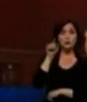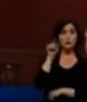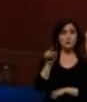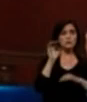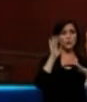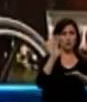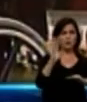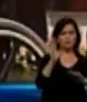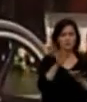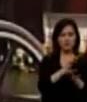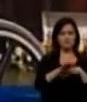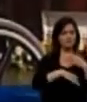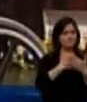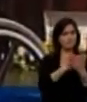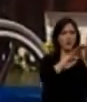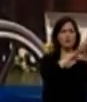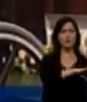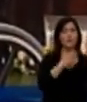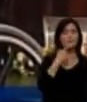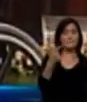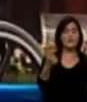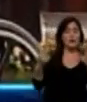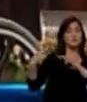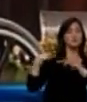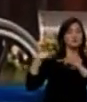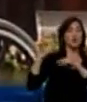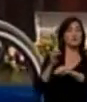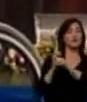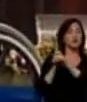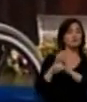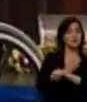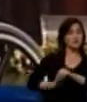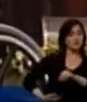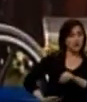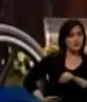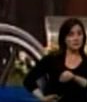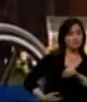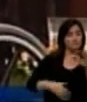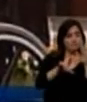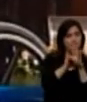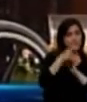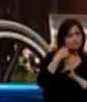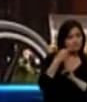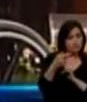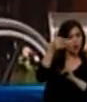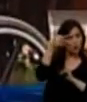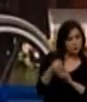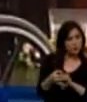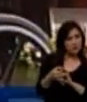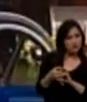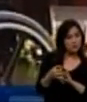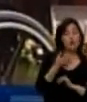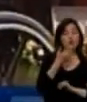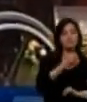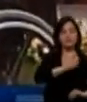las funciones otorgadas por la Constitución de la República y la ley en calidad